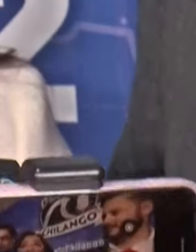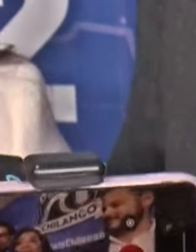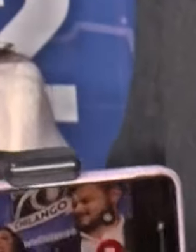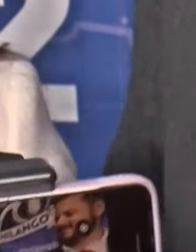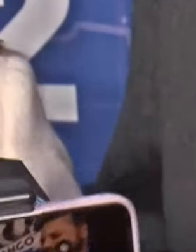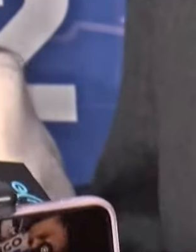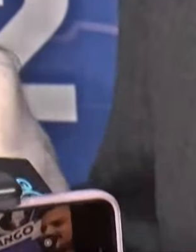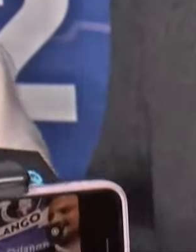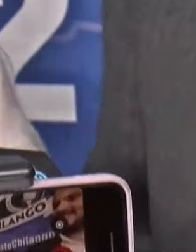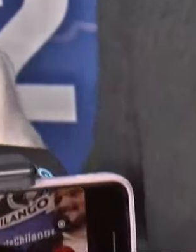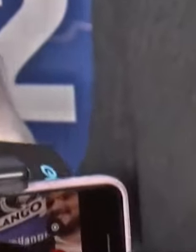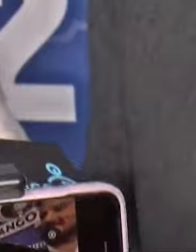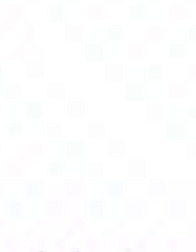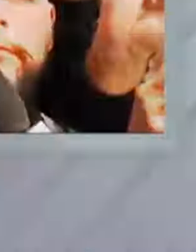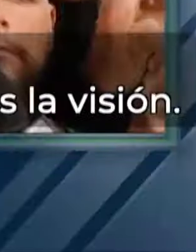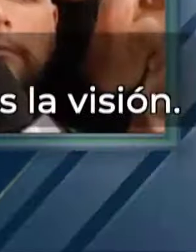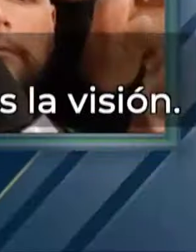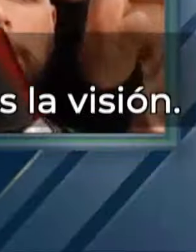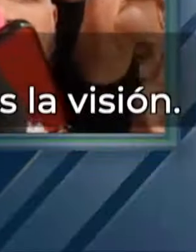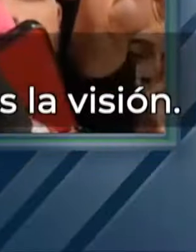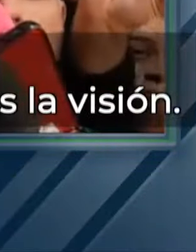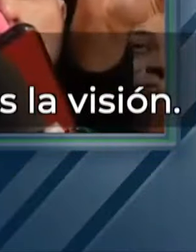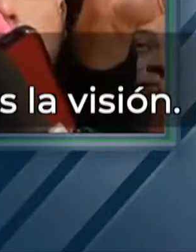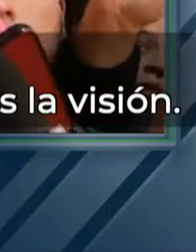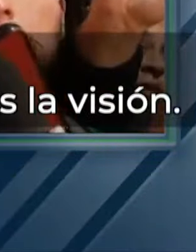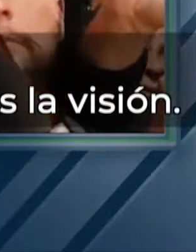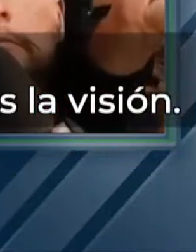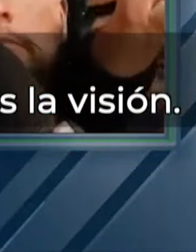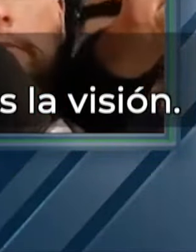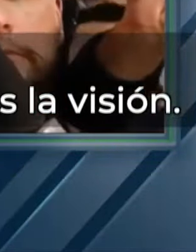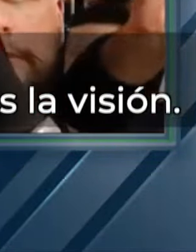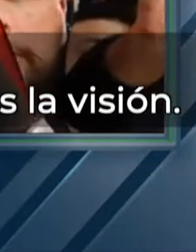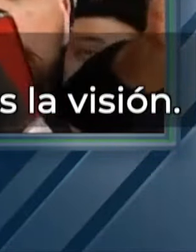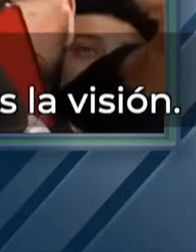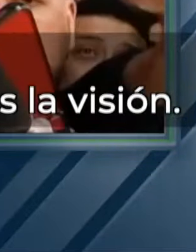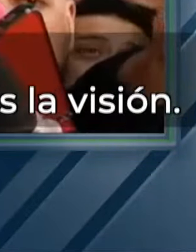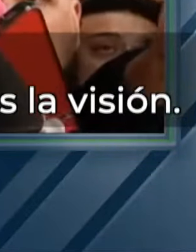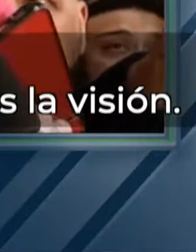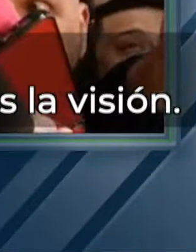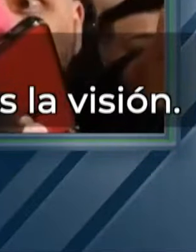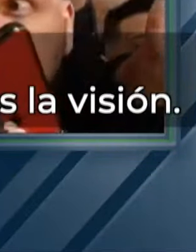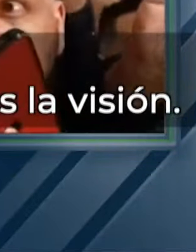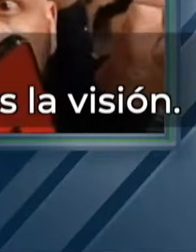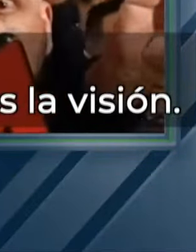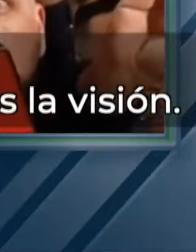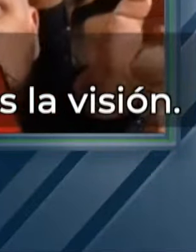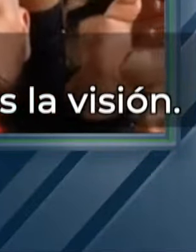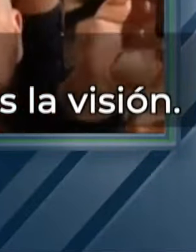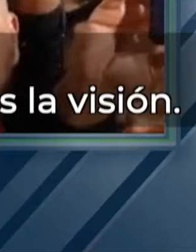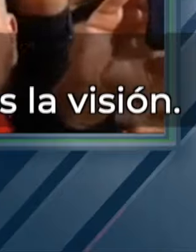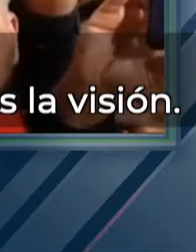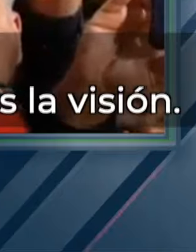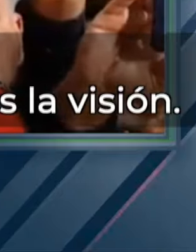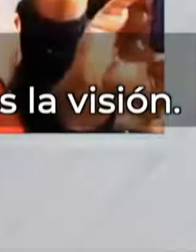debate, sino vamos a ganar la ciudad. ¿Te declaras ganador? Muy contento, mira. Claro, les que demostramos que tenemos una